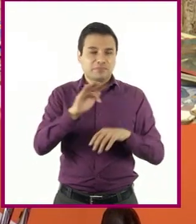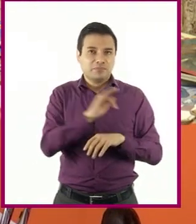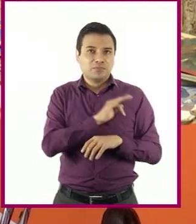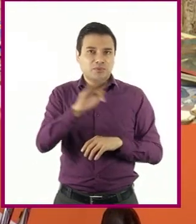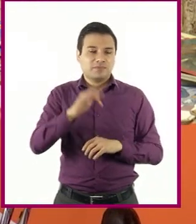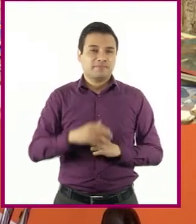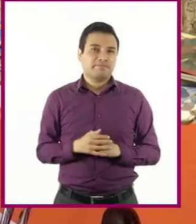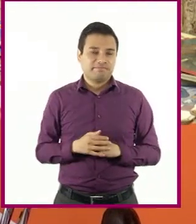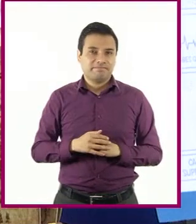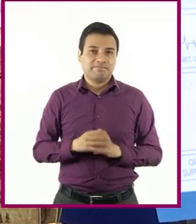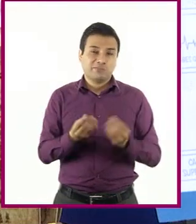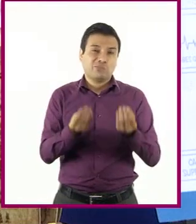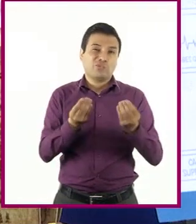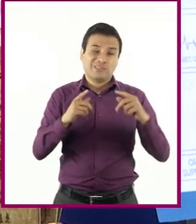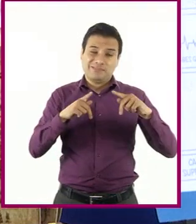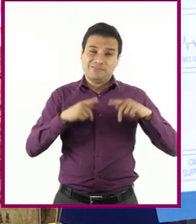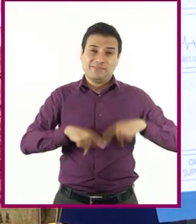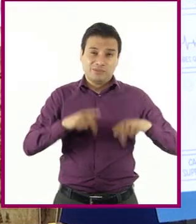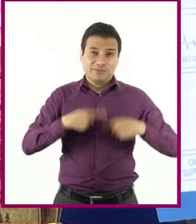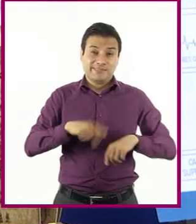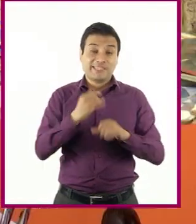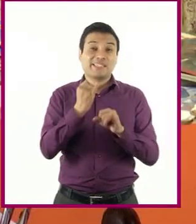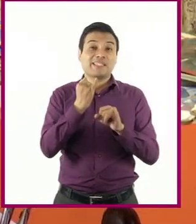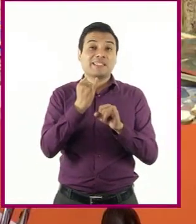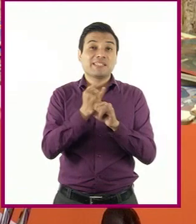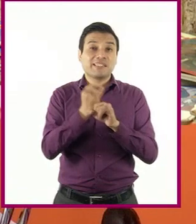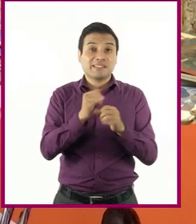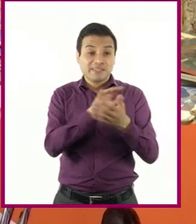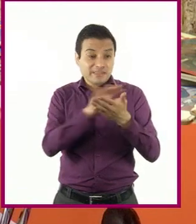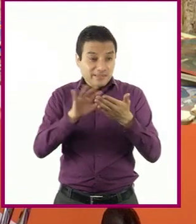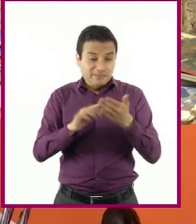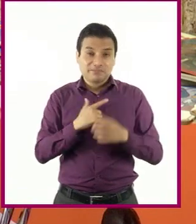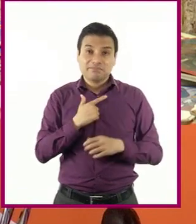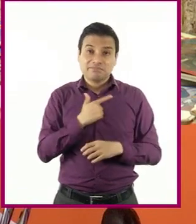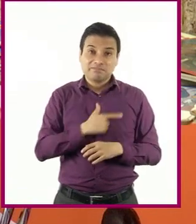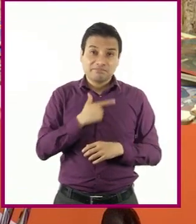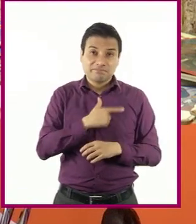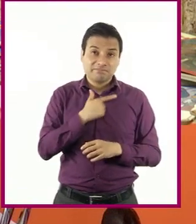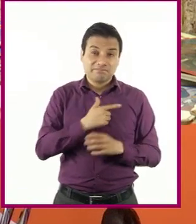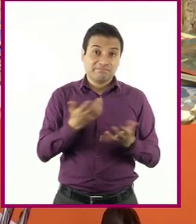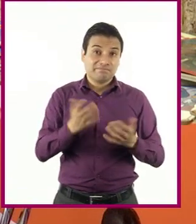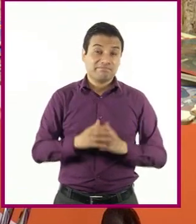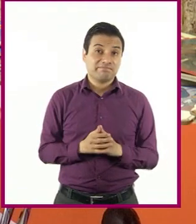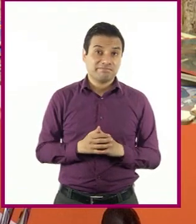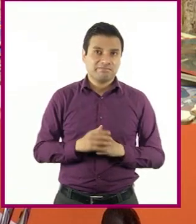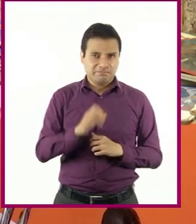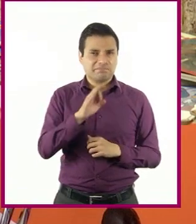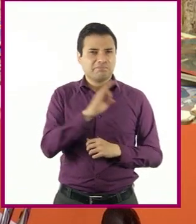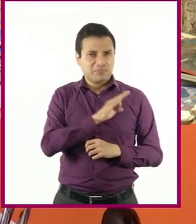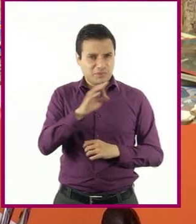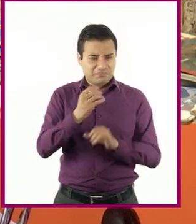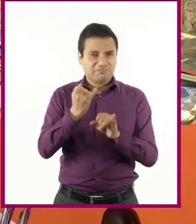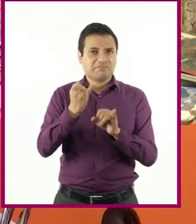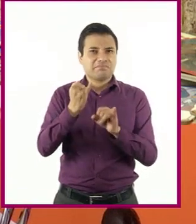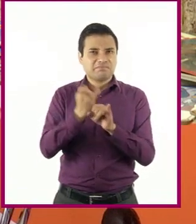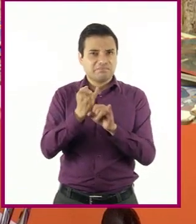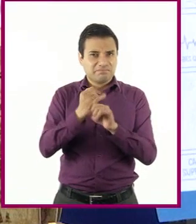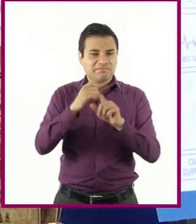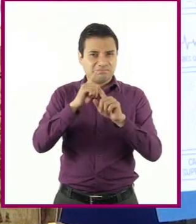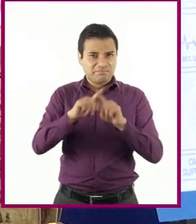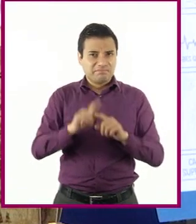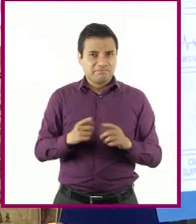digital, ya sea para leer o para crear una historieta. El uso de las plataformas digitales y las